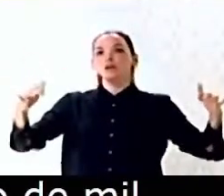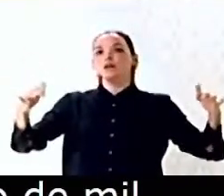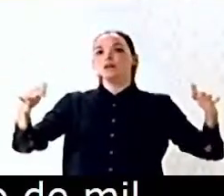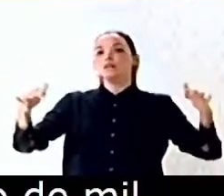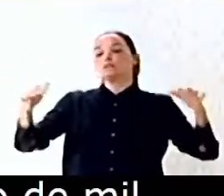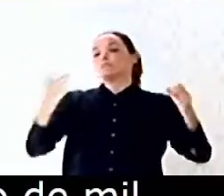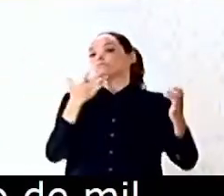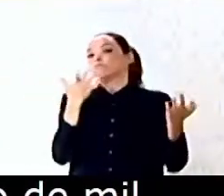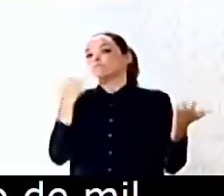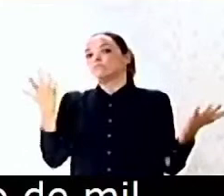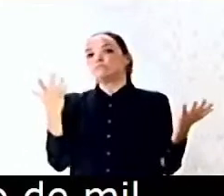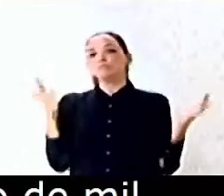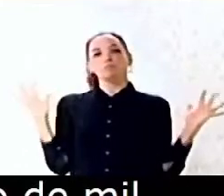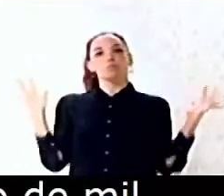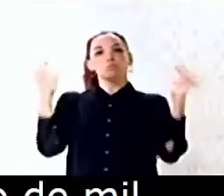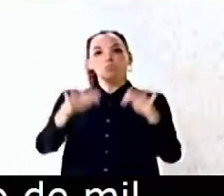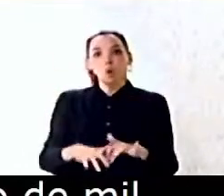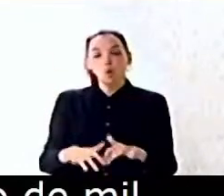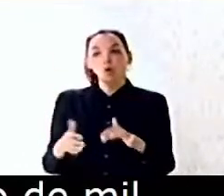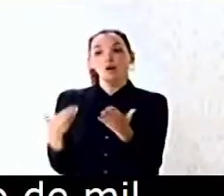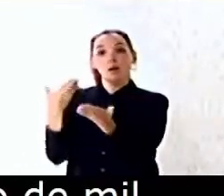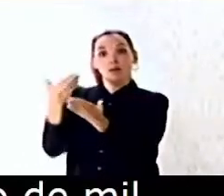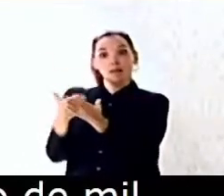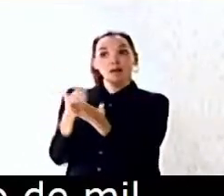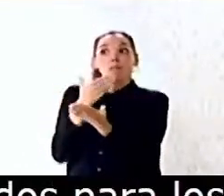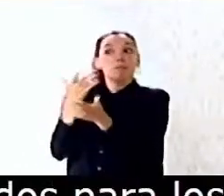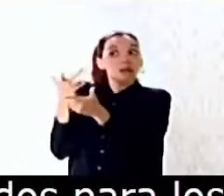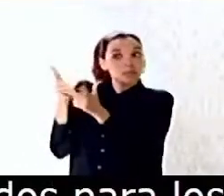programados para los que hay que solicitar permiso.